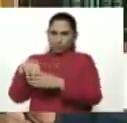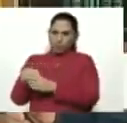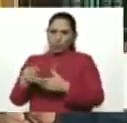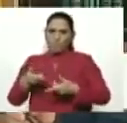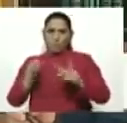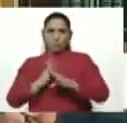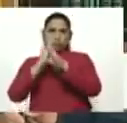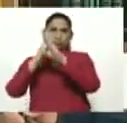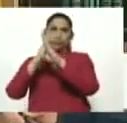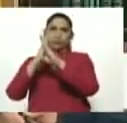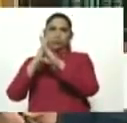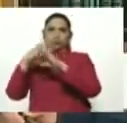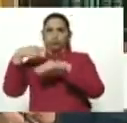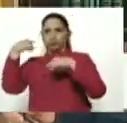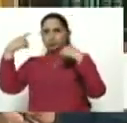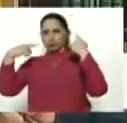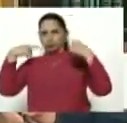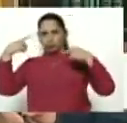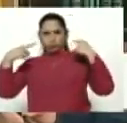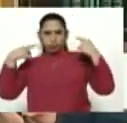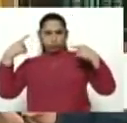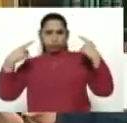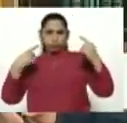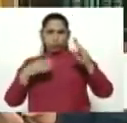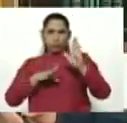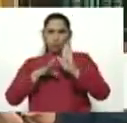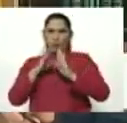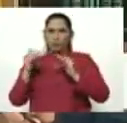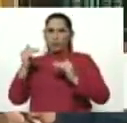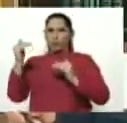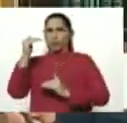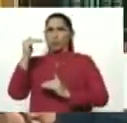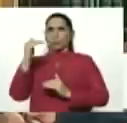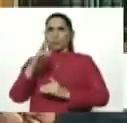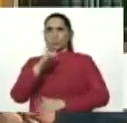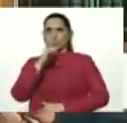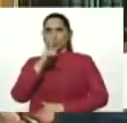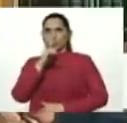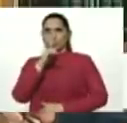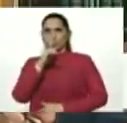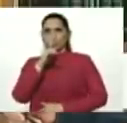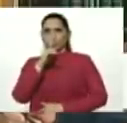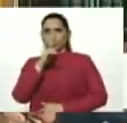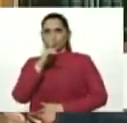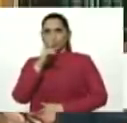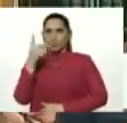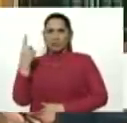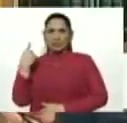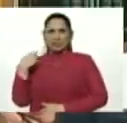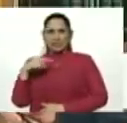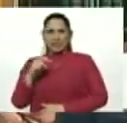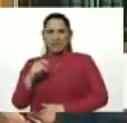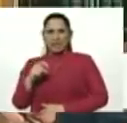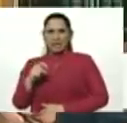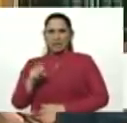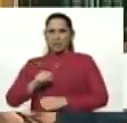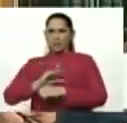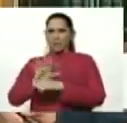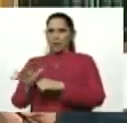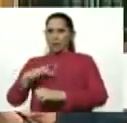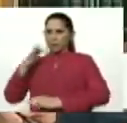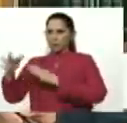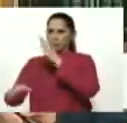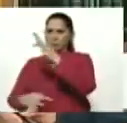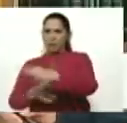parar la locura del crecimiento exponencial que tiene el coronavirus en toda América Latina,